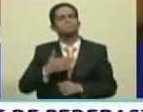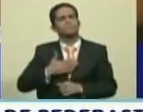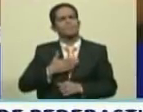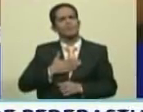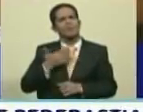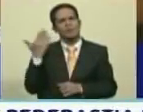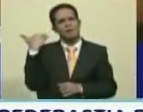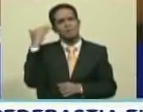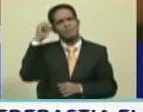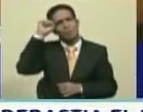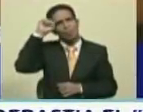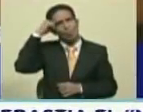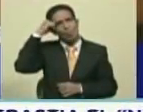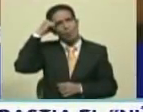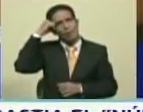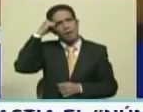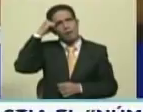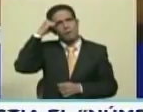cuando